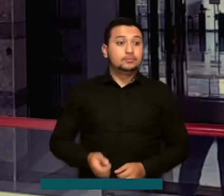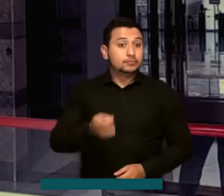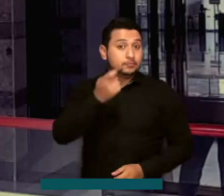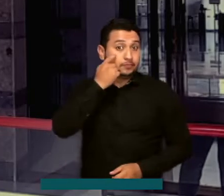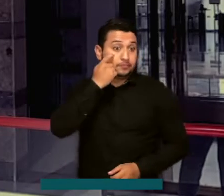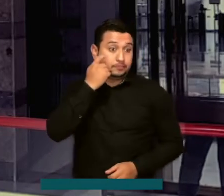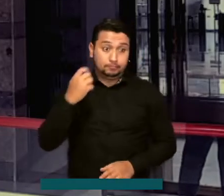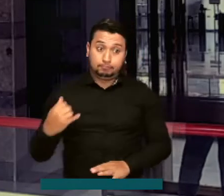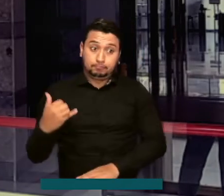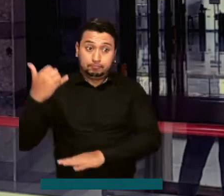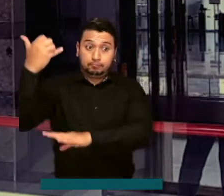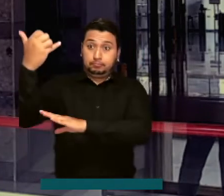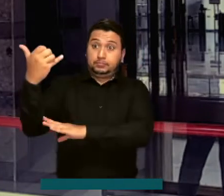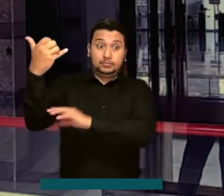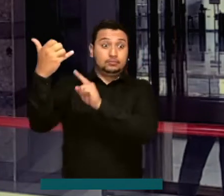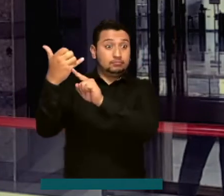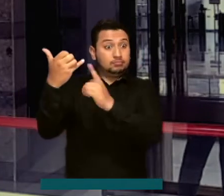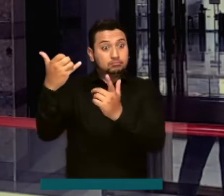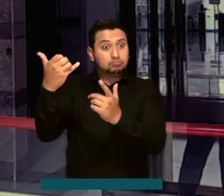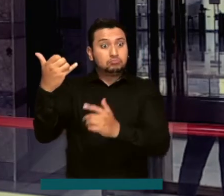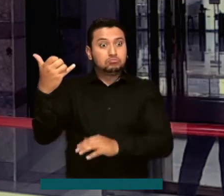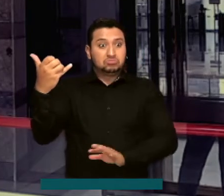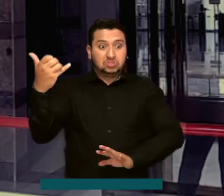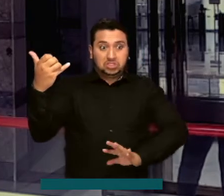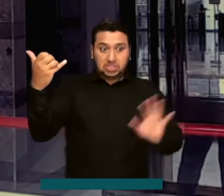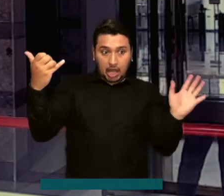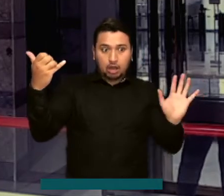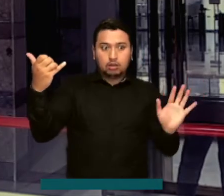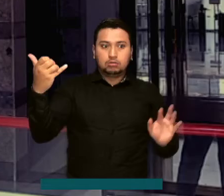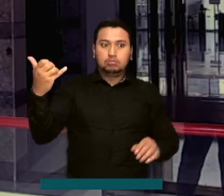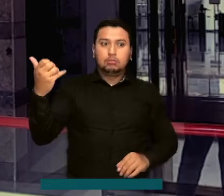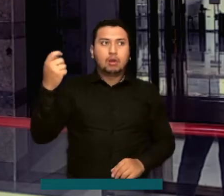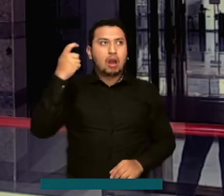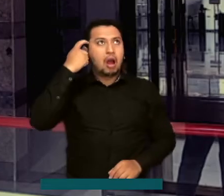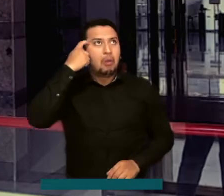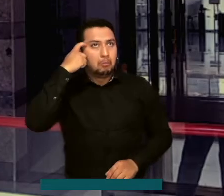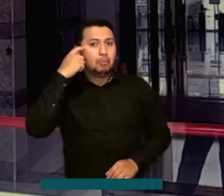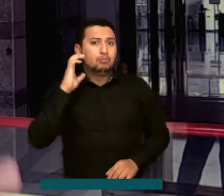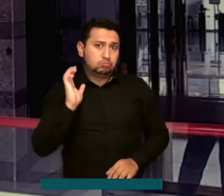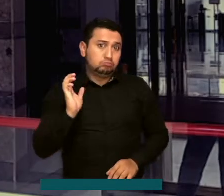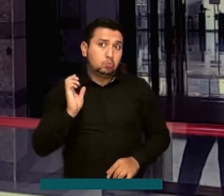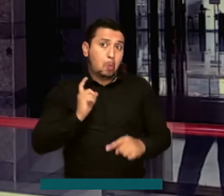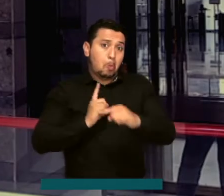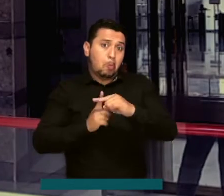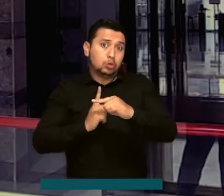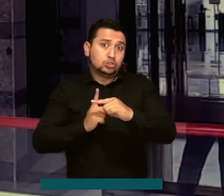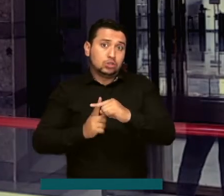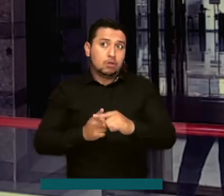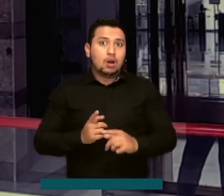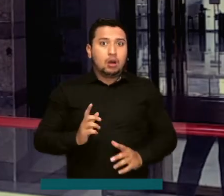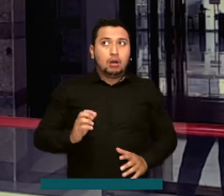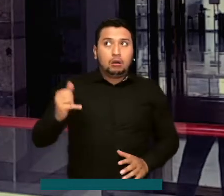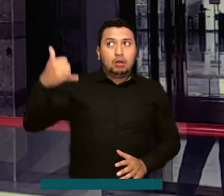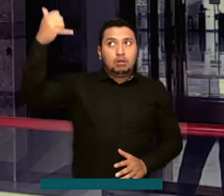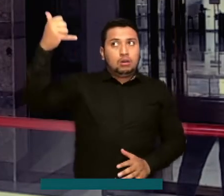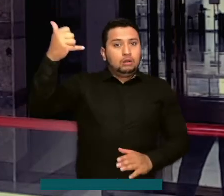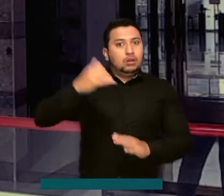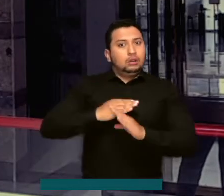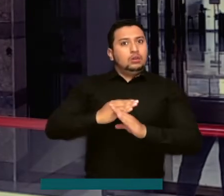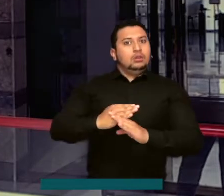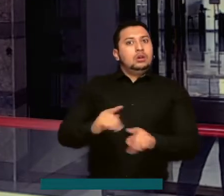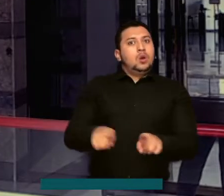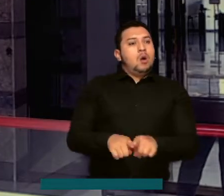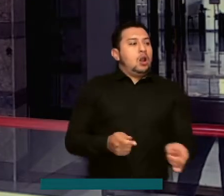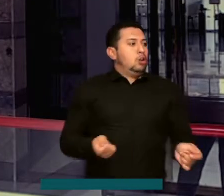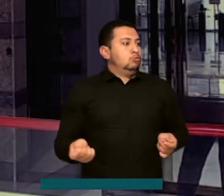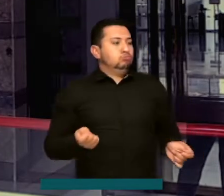Instalar una cámara de seguridad conectada a internet en su casa no es una mala idea, toda vez que le ofrece una forma a la vez conveniente y económica de mantener